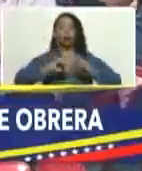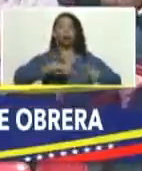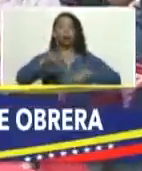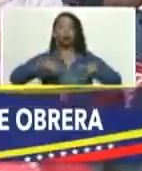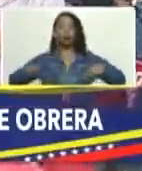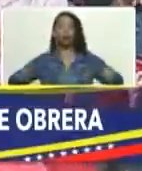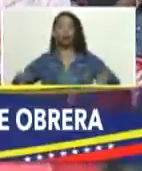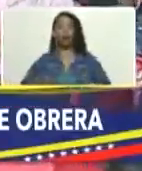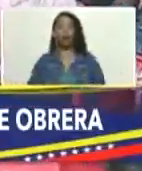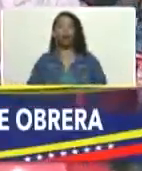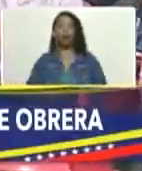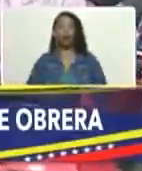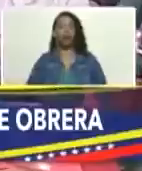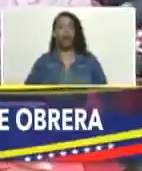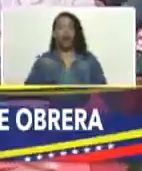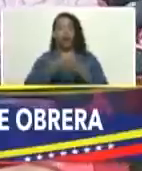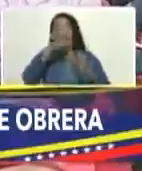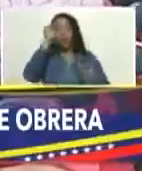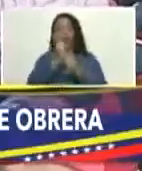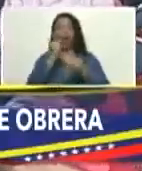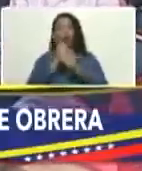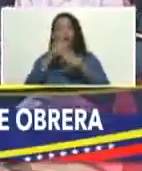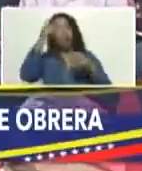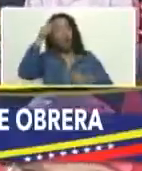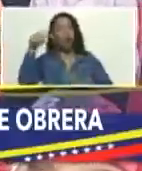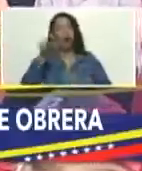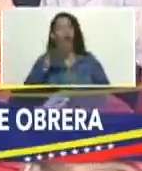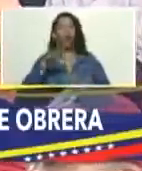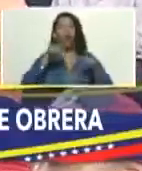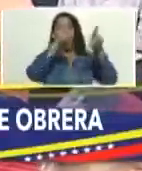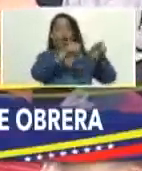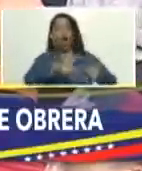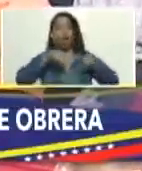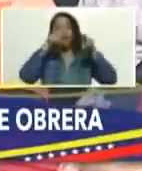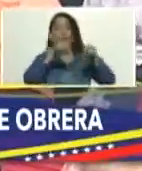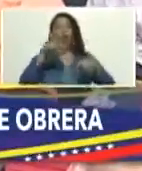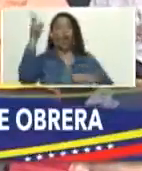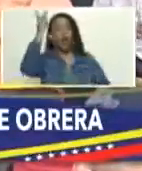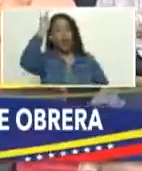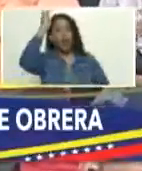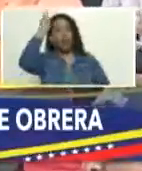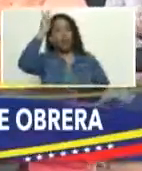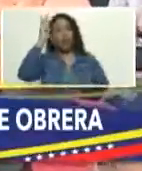latinoamericana y caribeña de la clase obrera, del pueblo, de los campesinos, de los indígenas.